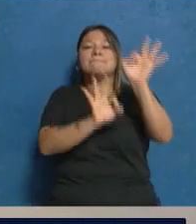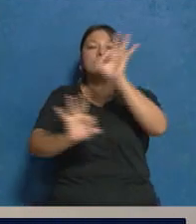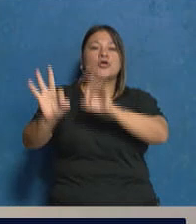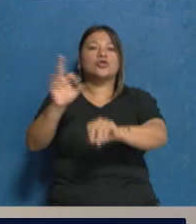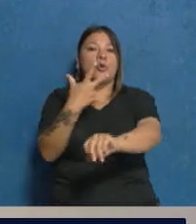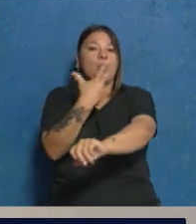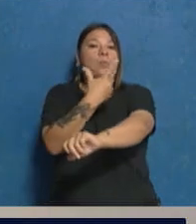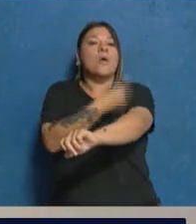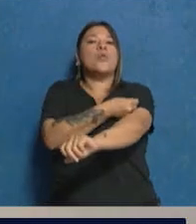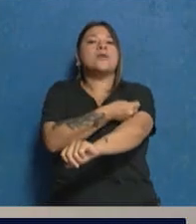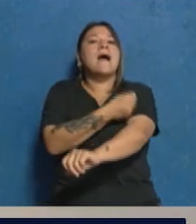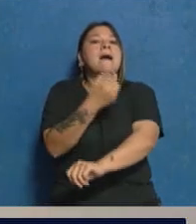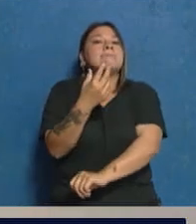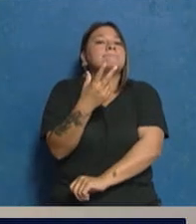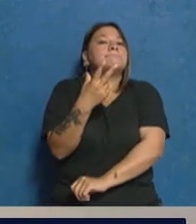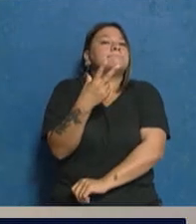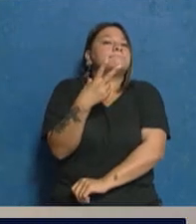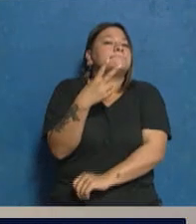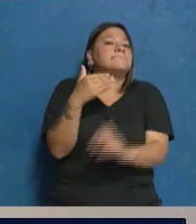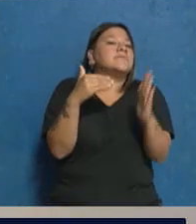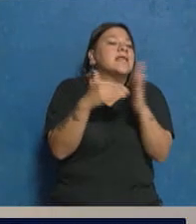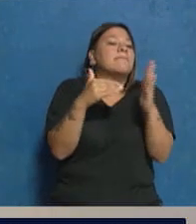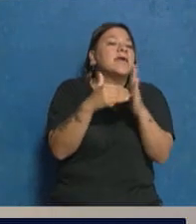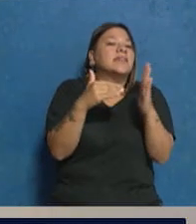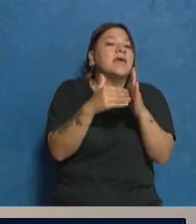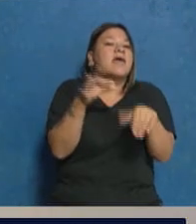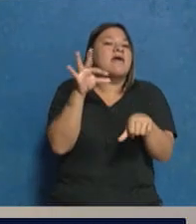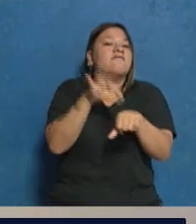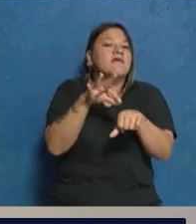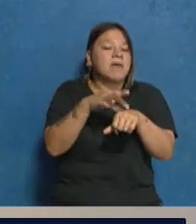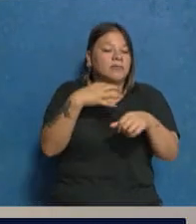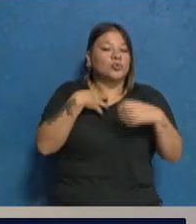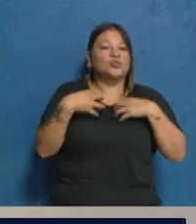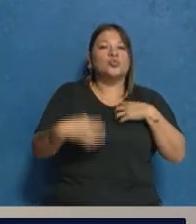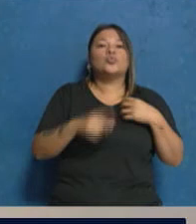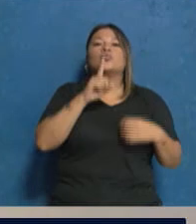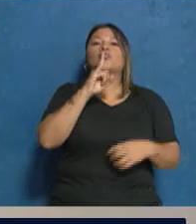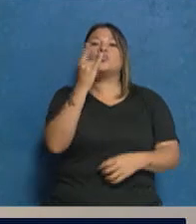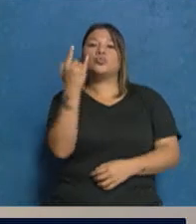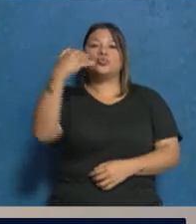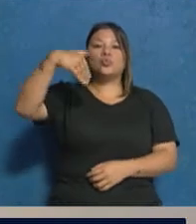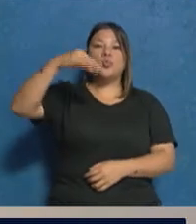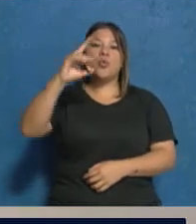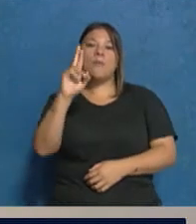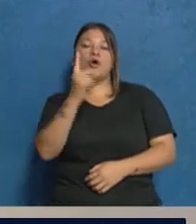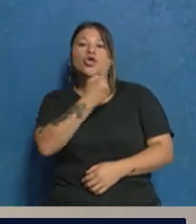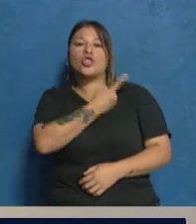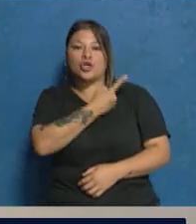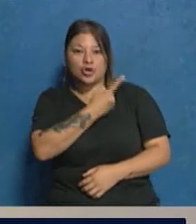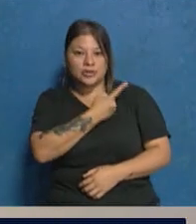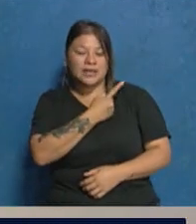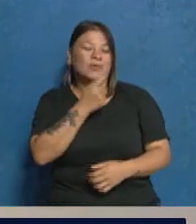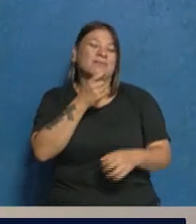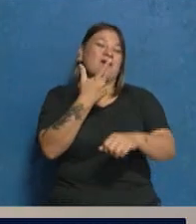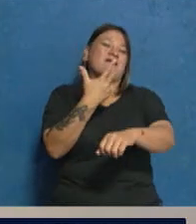son vacunas particulares en tumores. Porque vos fíjate que cuando hablamos de vacunas contra